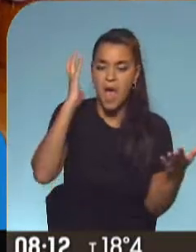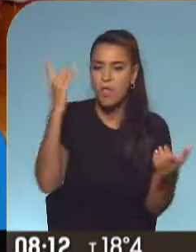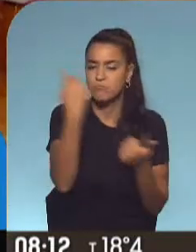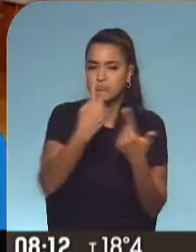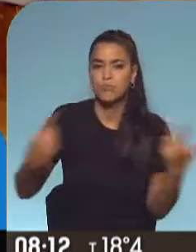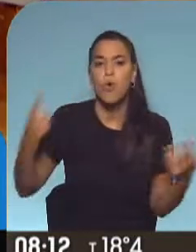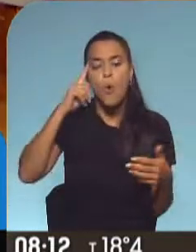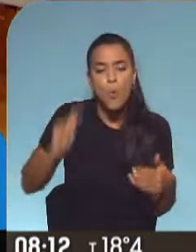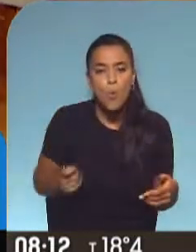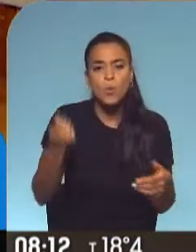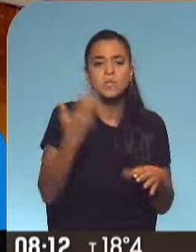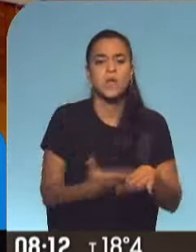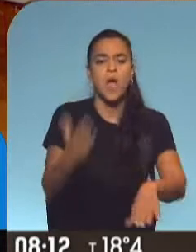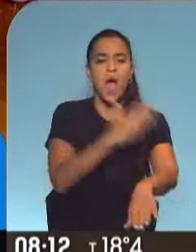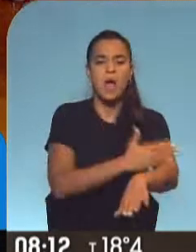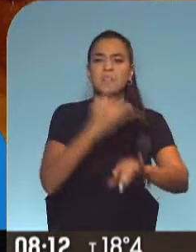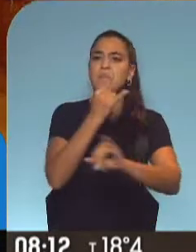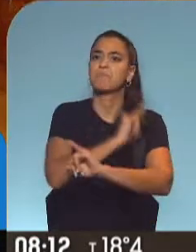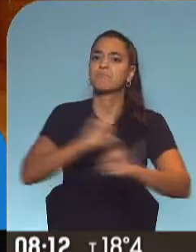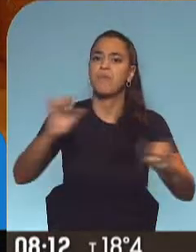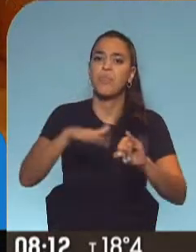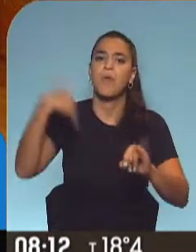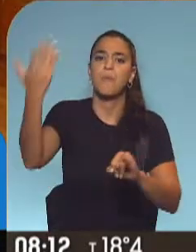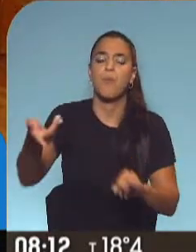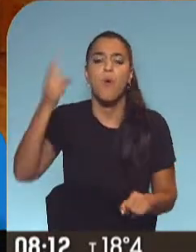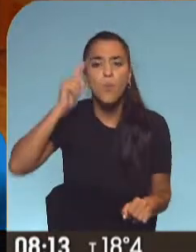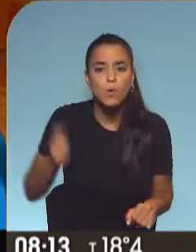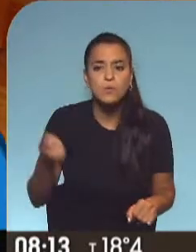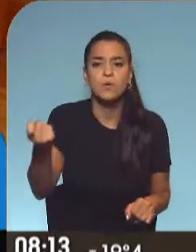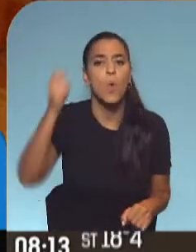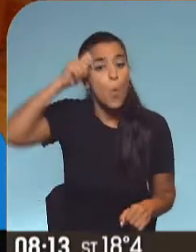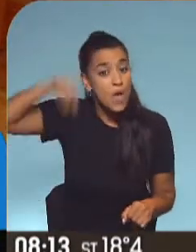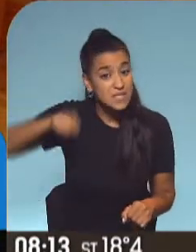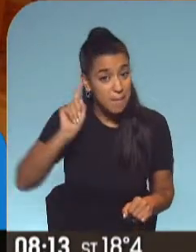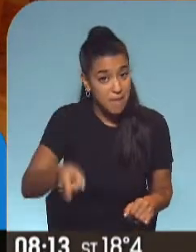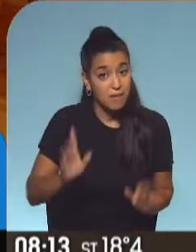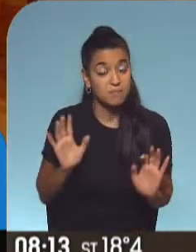un juicio que se hace antes mediáticamente que jurídicamente. Bueno, el juez también.